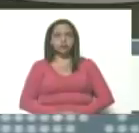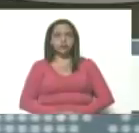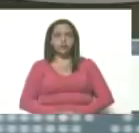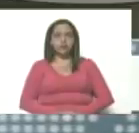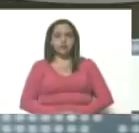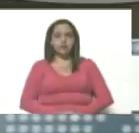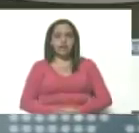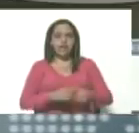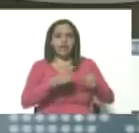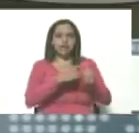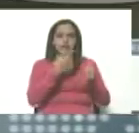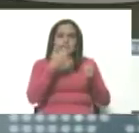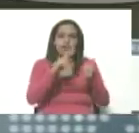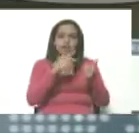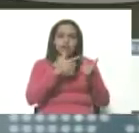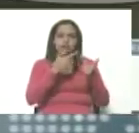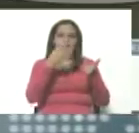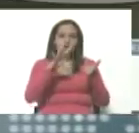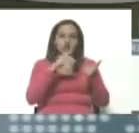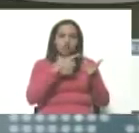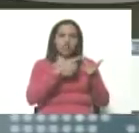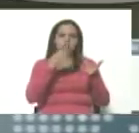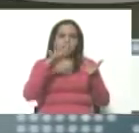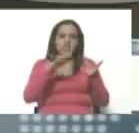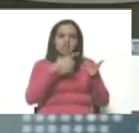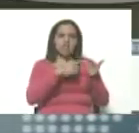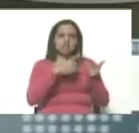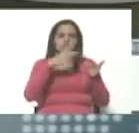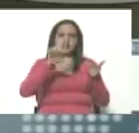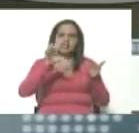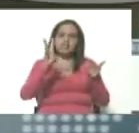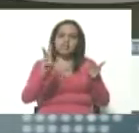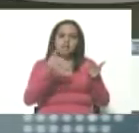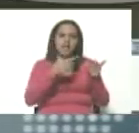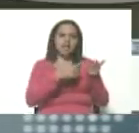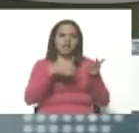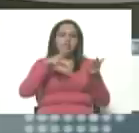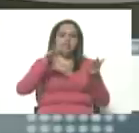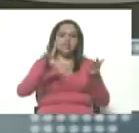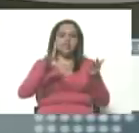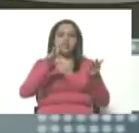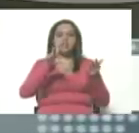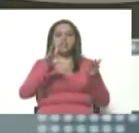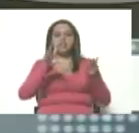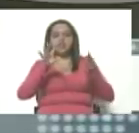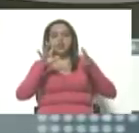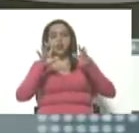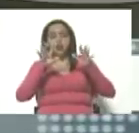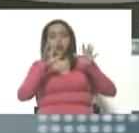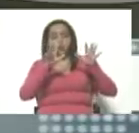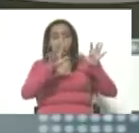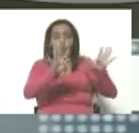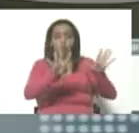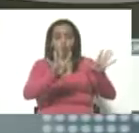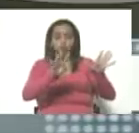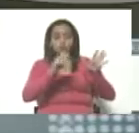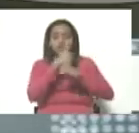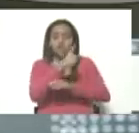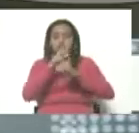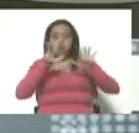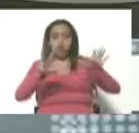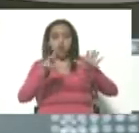13, 14, 15, 16, 17, 18, 19 de julio, el domingo. Se cumple el aniversario de la